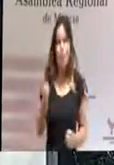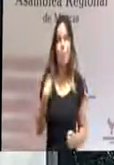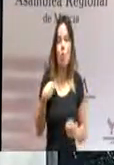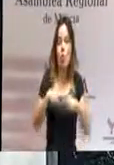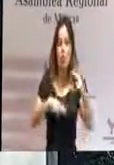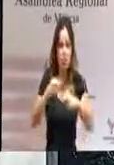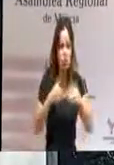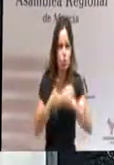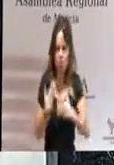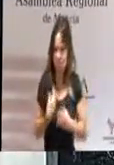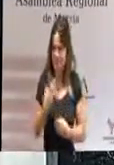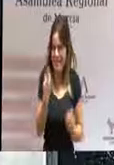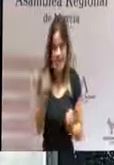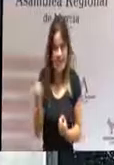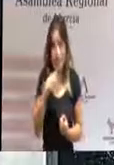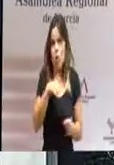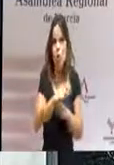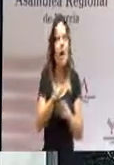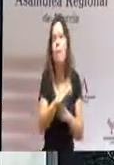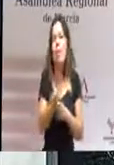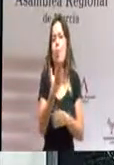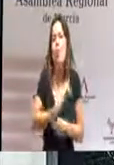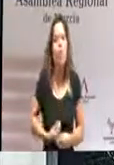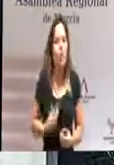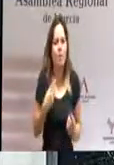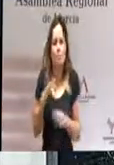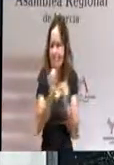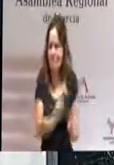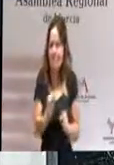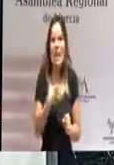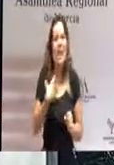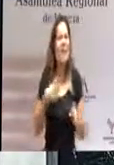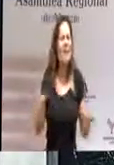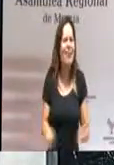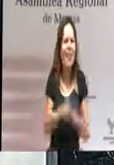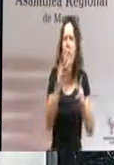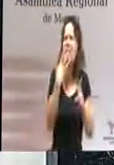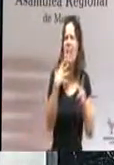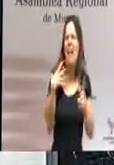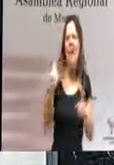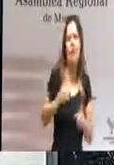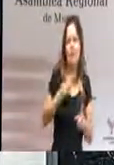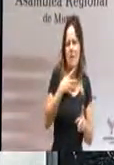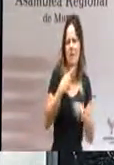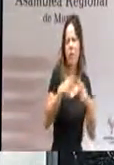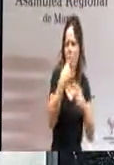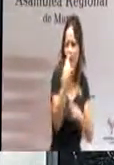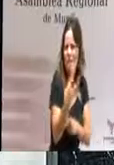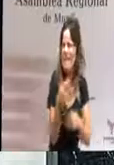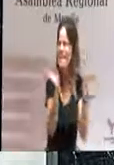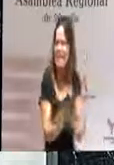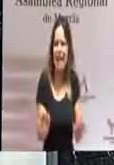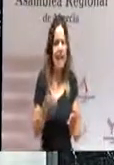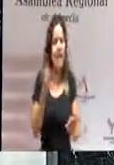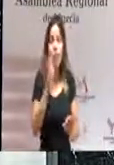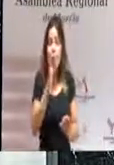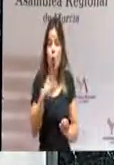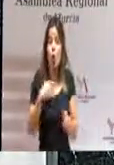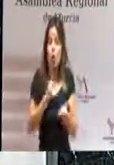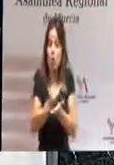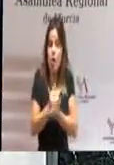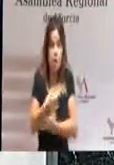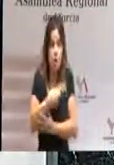infraestructura vital para el campo murciano, sin electoralismo, sin demagogias y sin eslóganes. No se puede cultivar, no